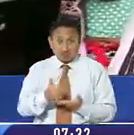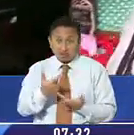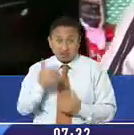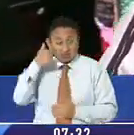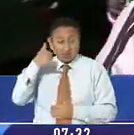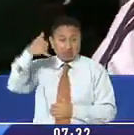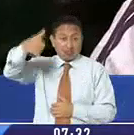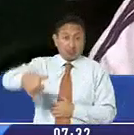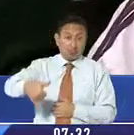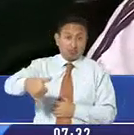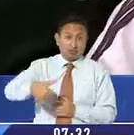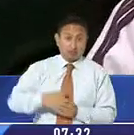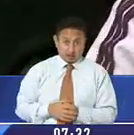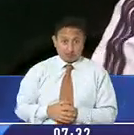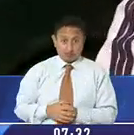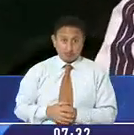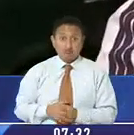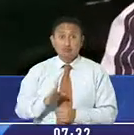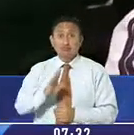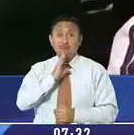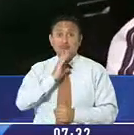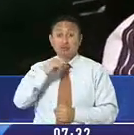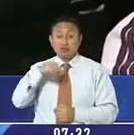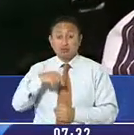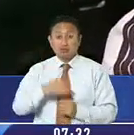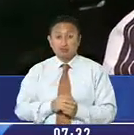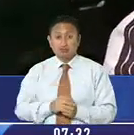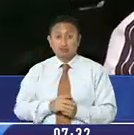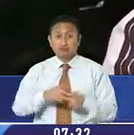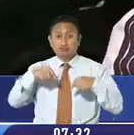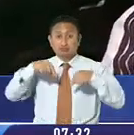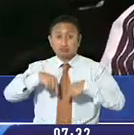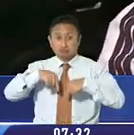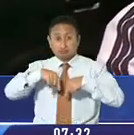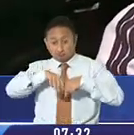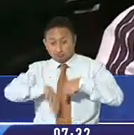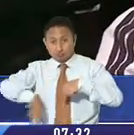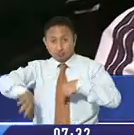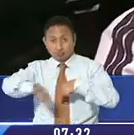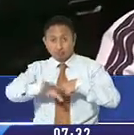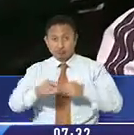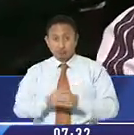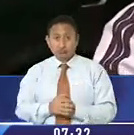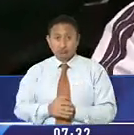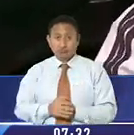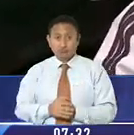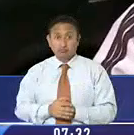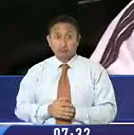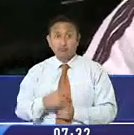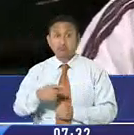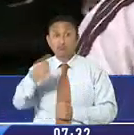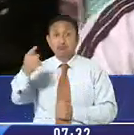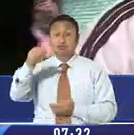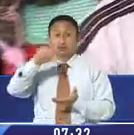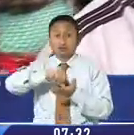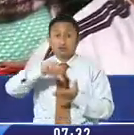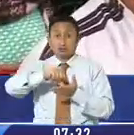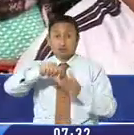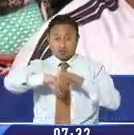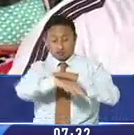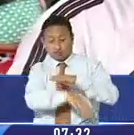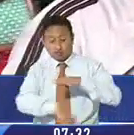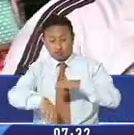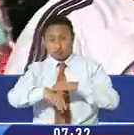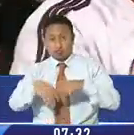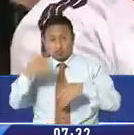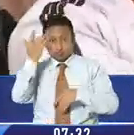teléfono. Entonces el agua ya está consumiendo adentro a los cuartos. Y mire, va a pasar como pasó por allá, por el centro. Entonces nos da miedo y